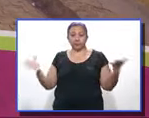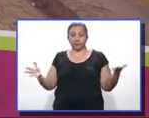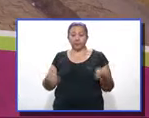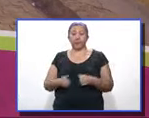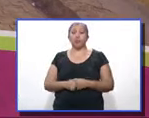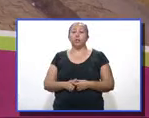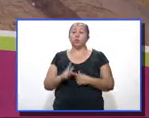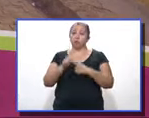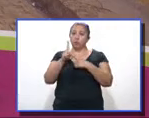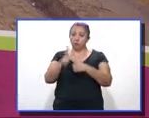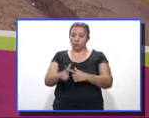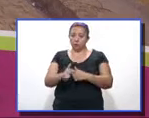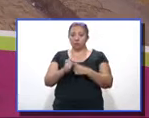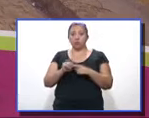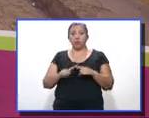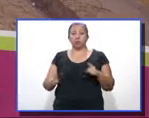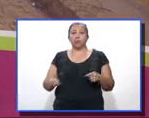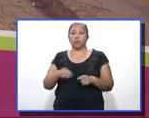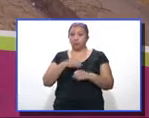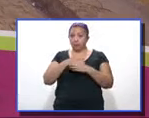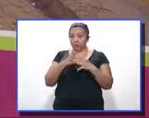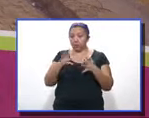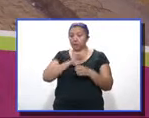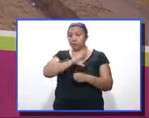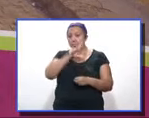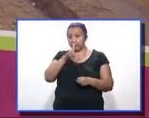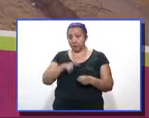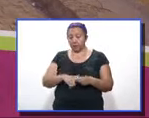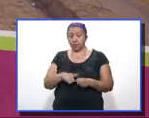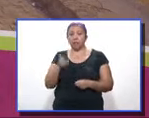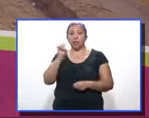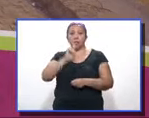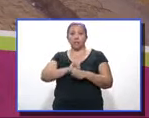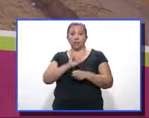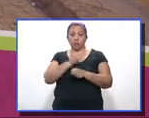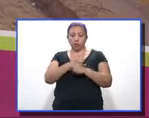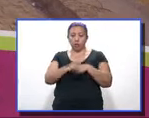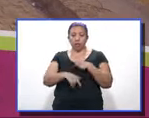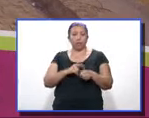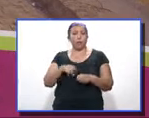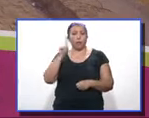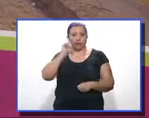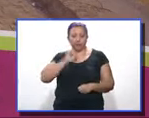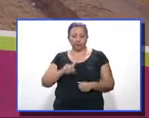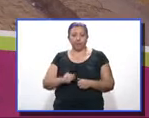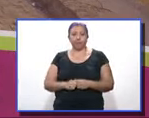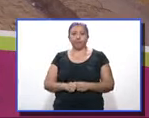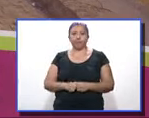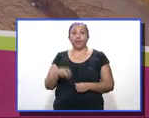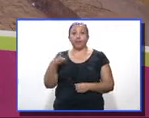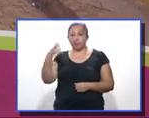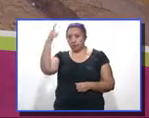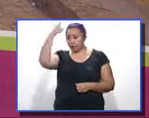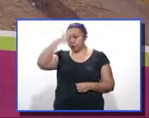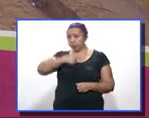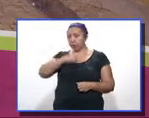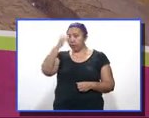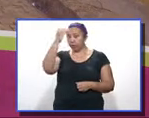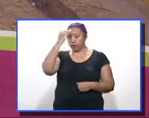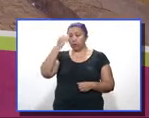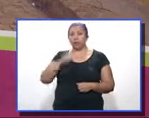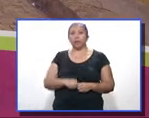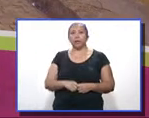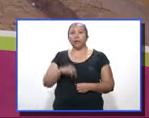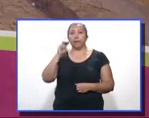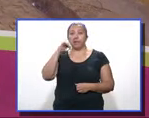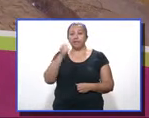y continuamos con la serie de reportajes especiales en el marco del Día Internacional de la Mujer. Y esta noche conoceremos a la